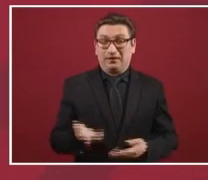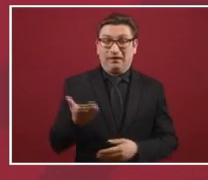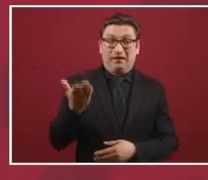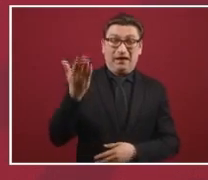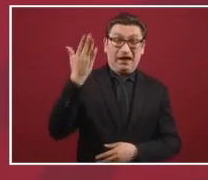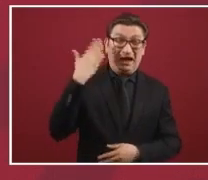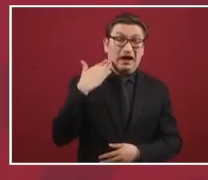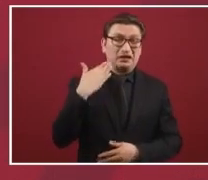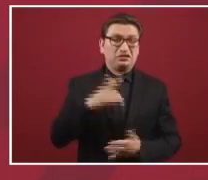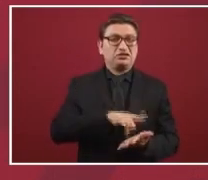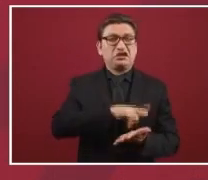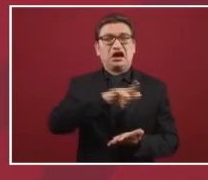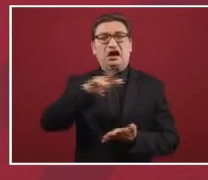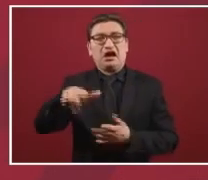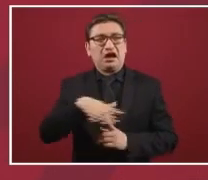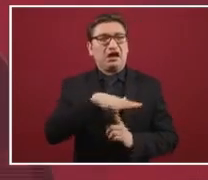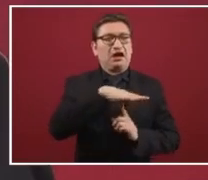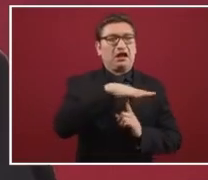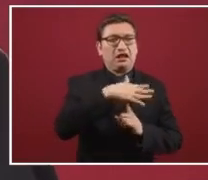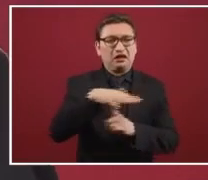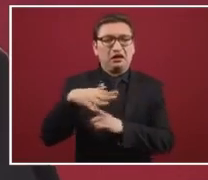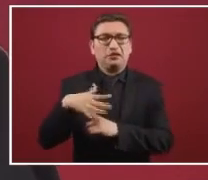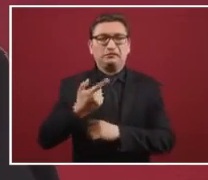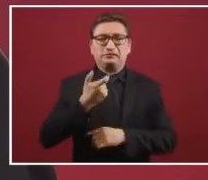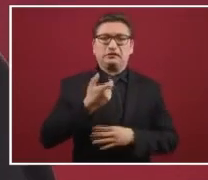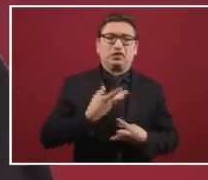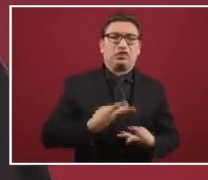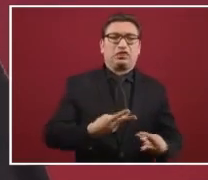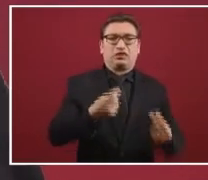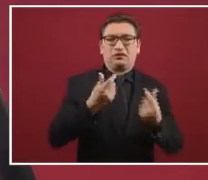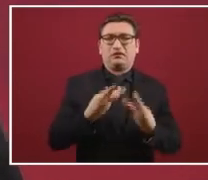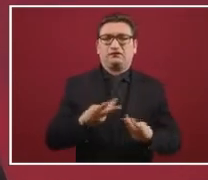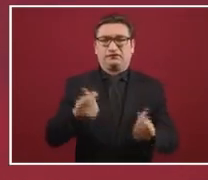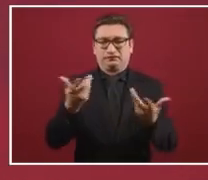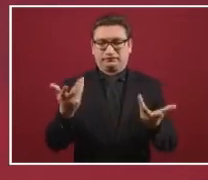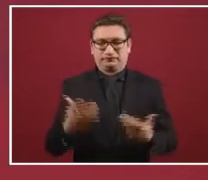con aviones y helicópteros y